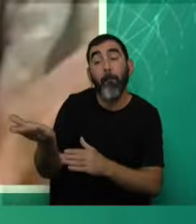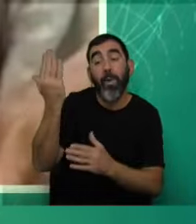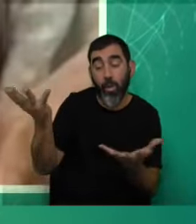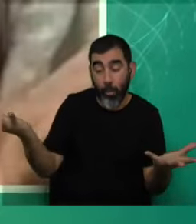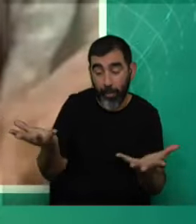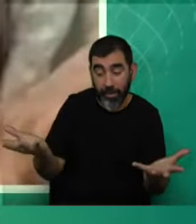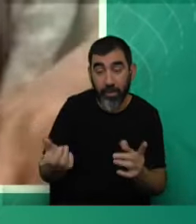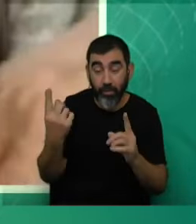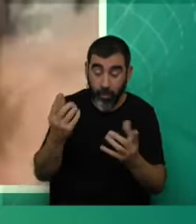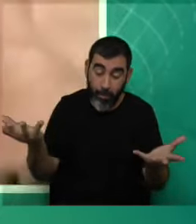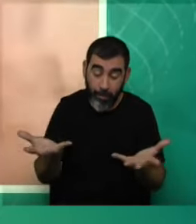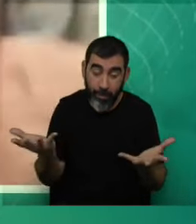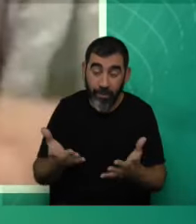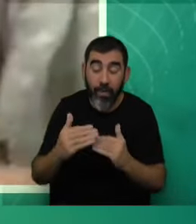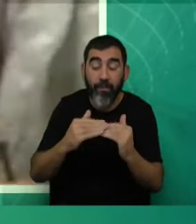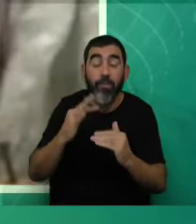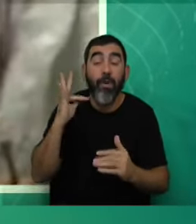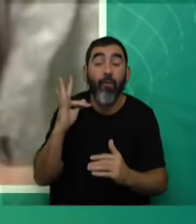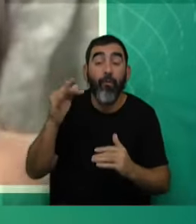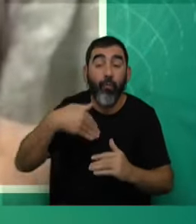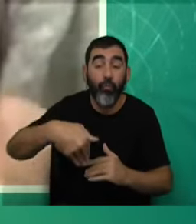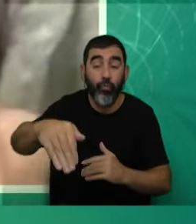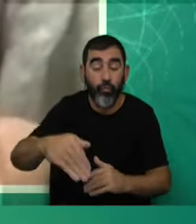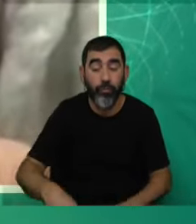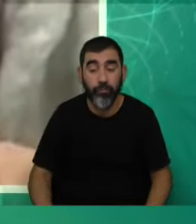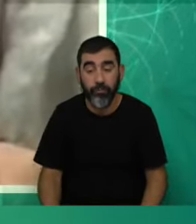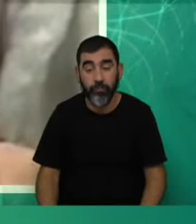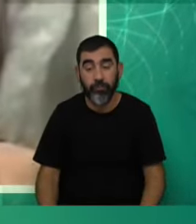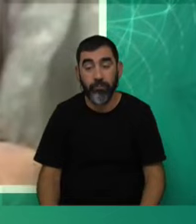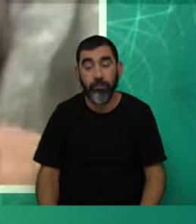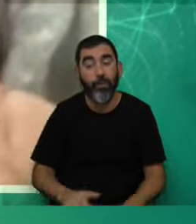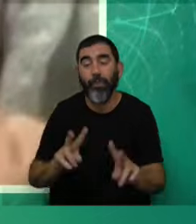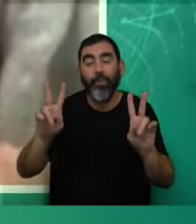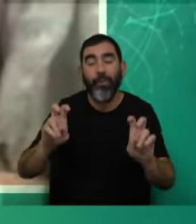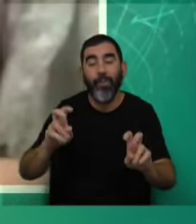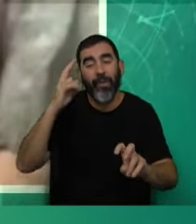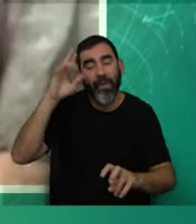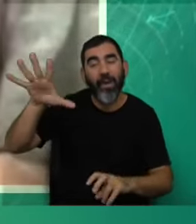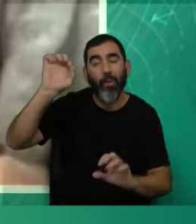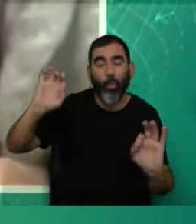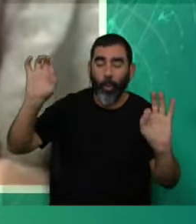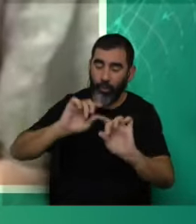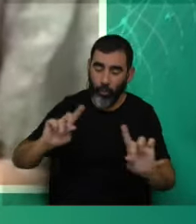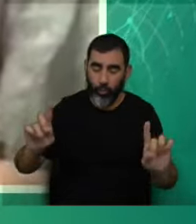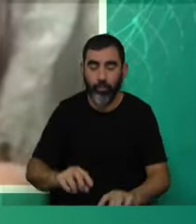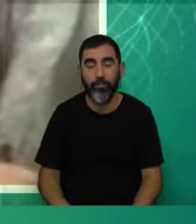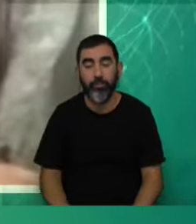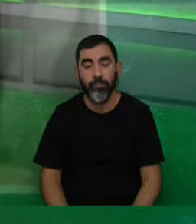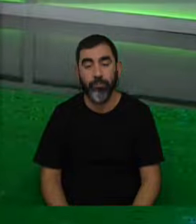presente también y son bases para el futuro es decir esto no es una cuestión de recuerdos no